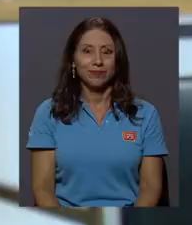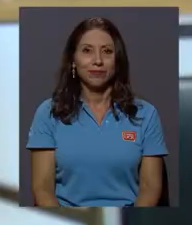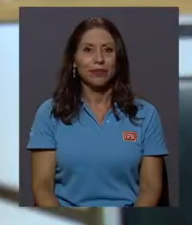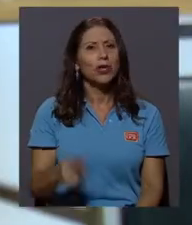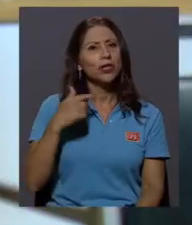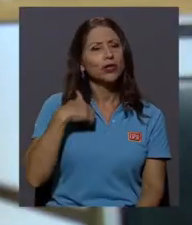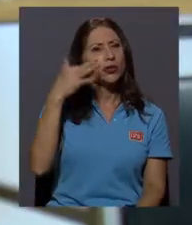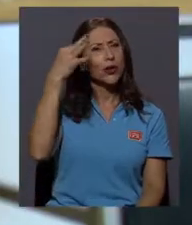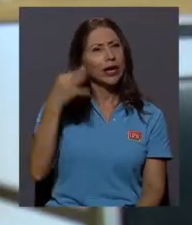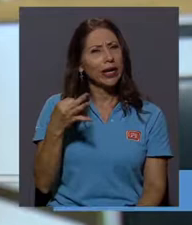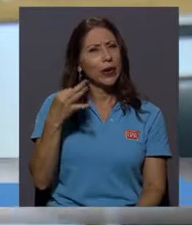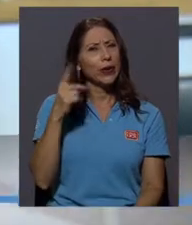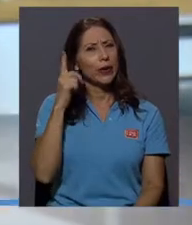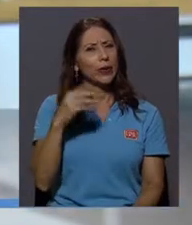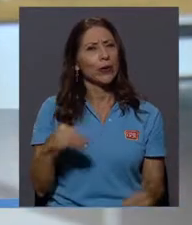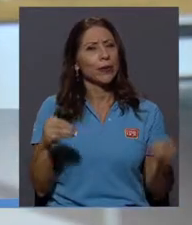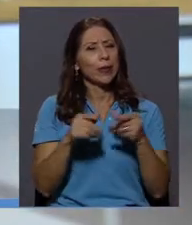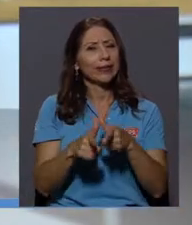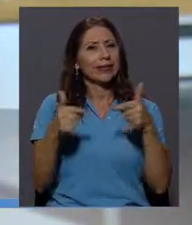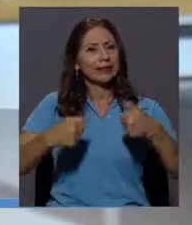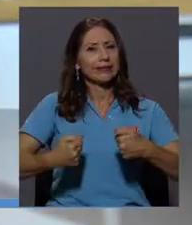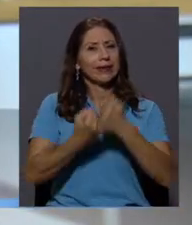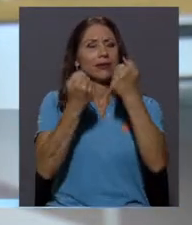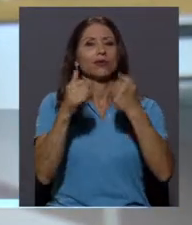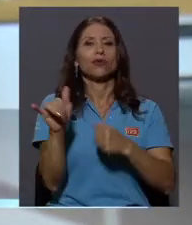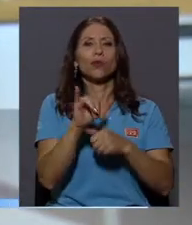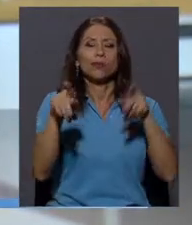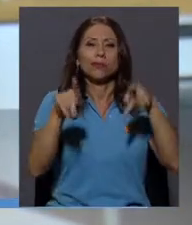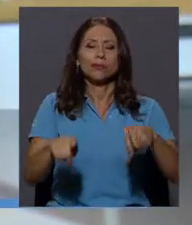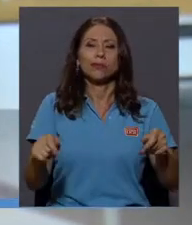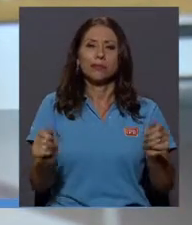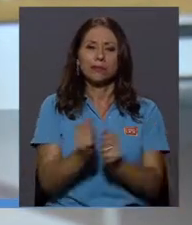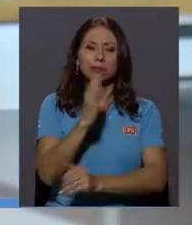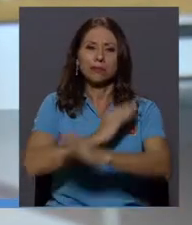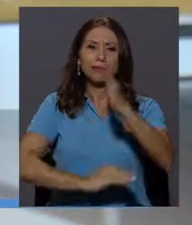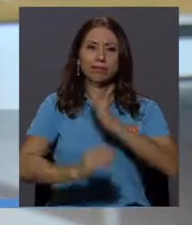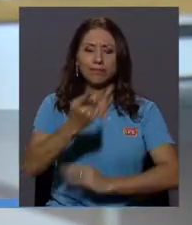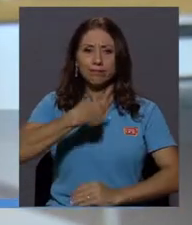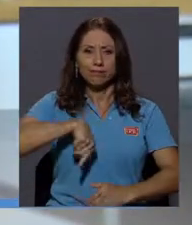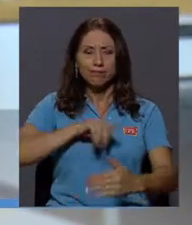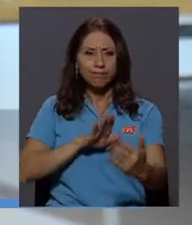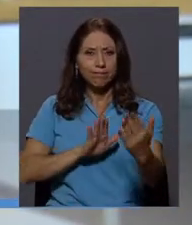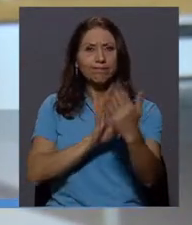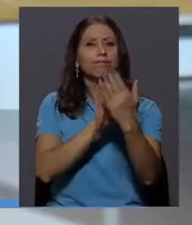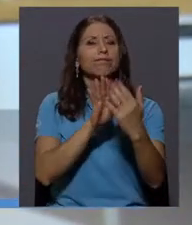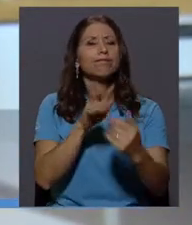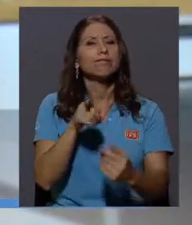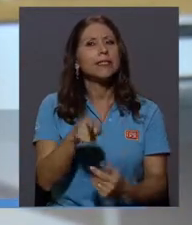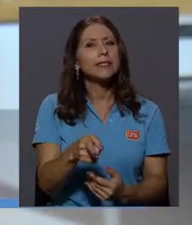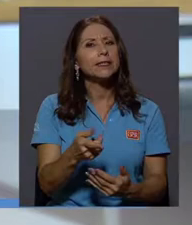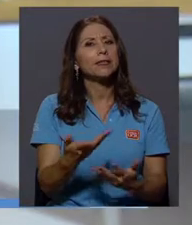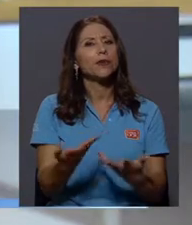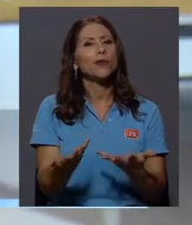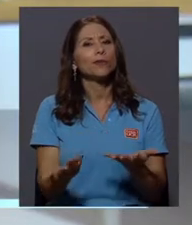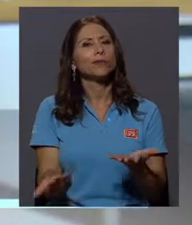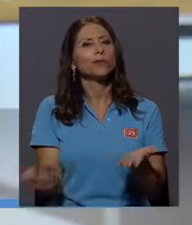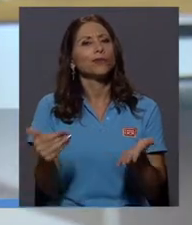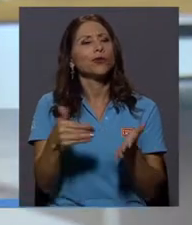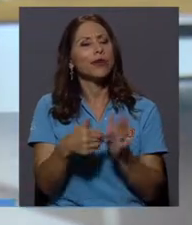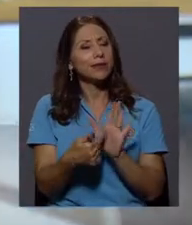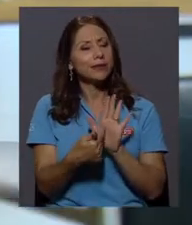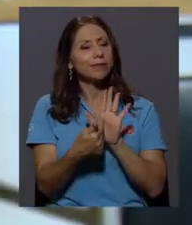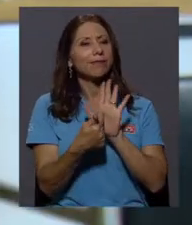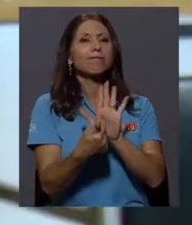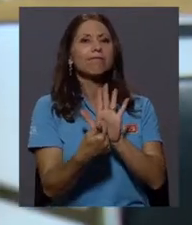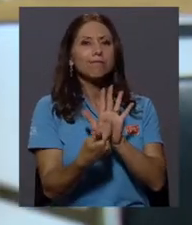creo que uno de los mayores retos que como persona con discapacidad enfrentamos es esa reivindicación de